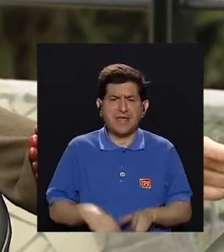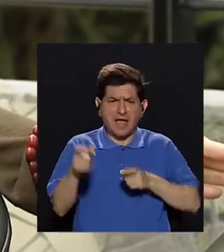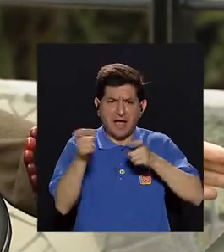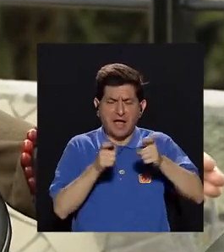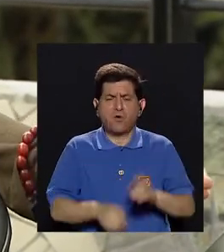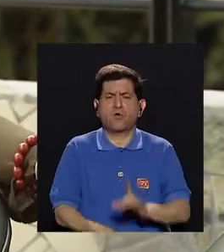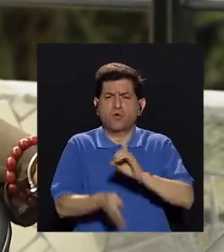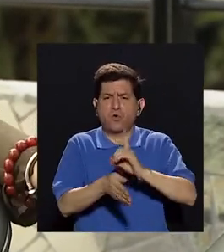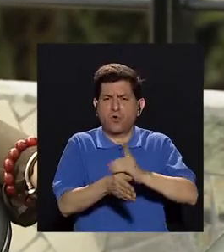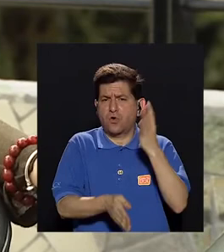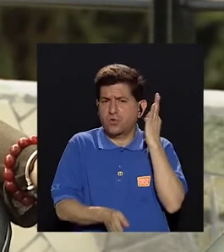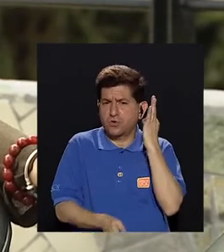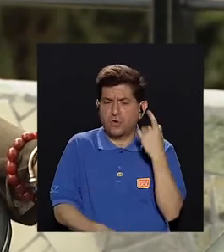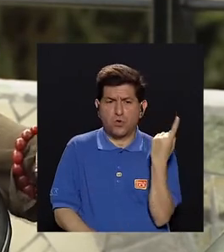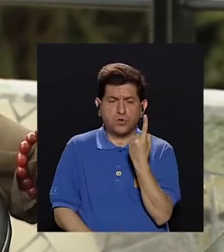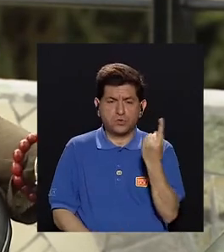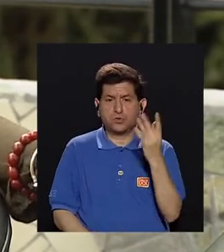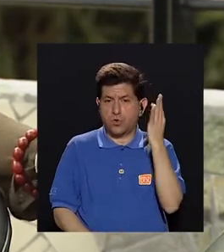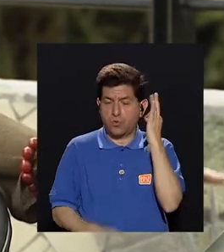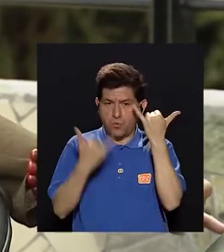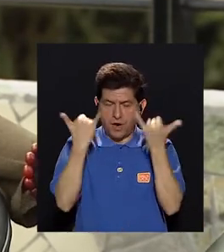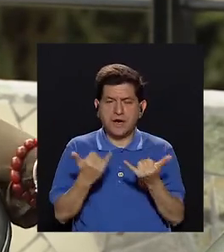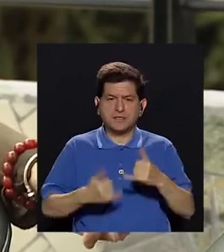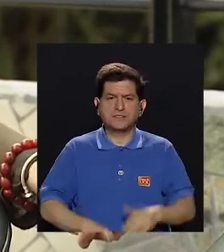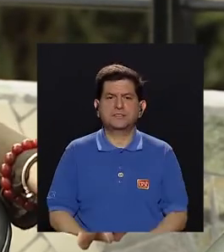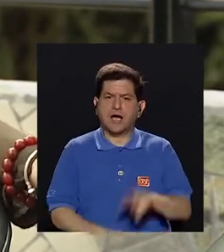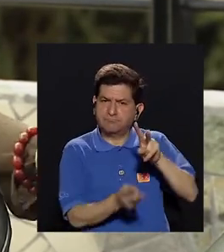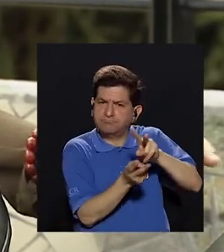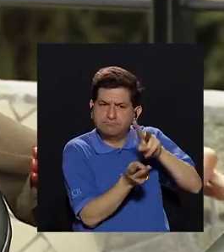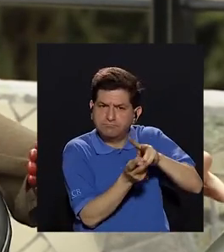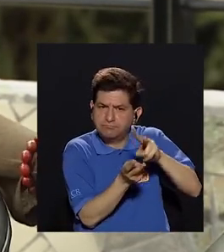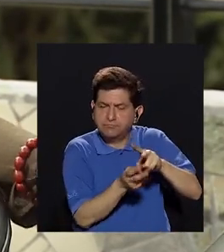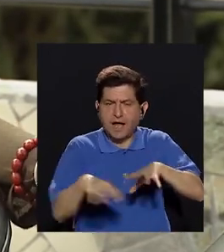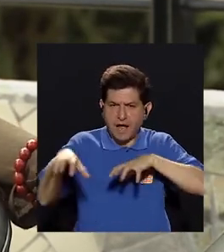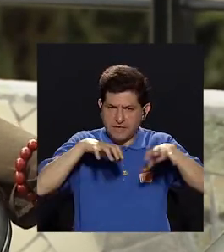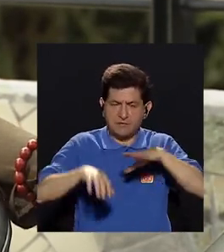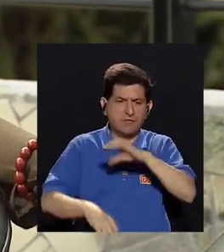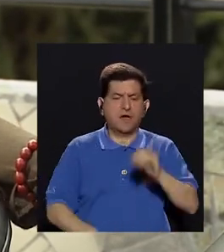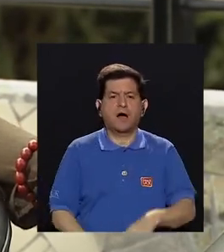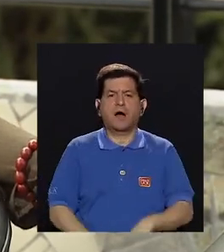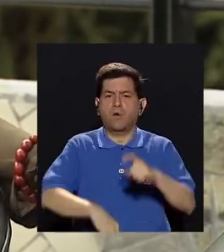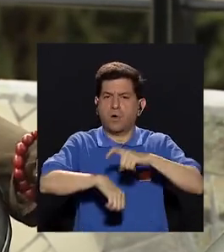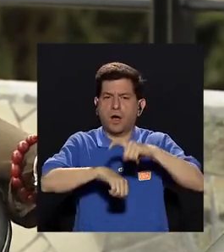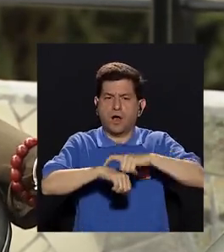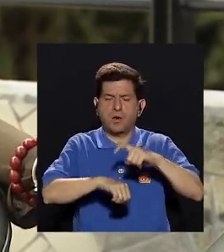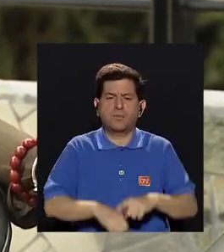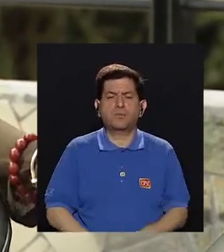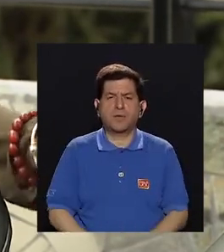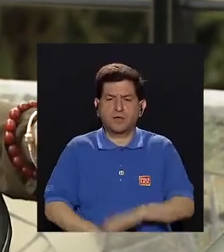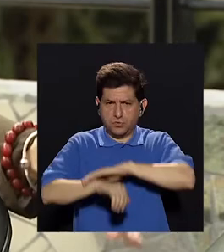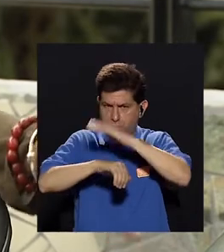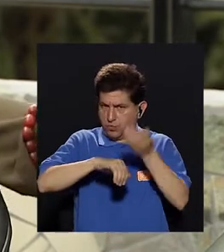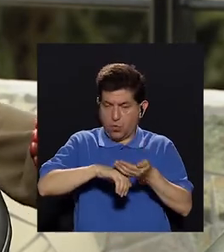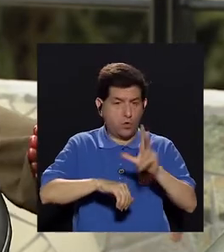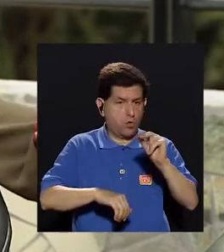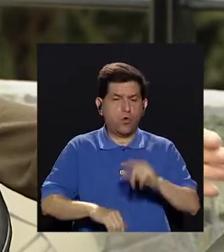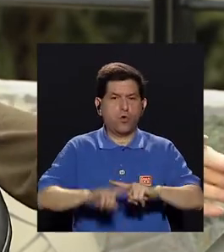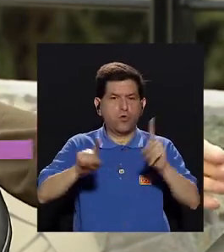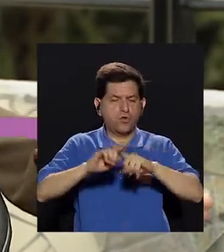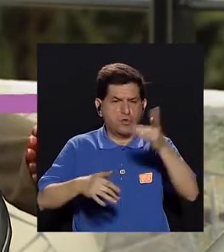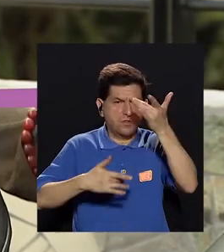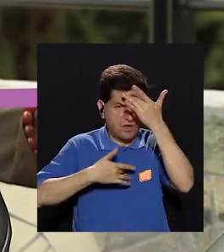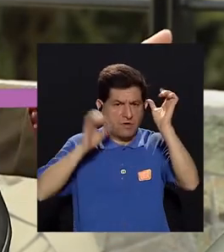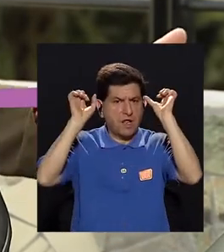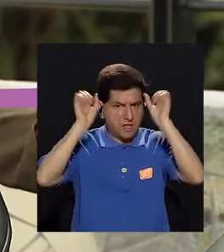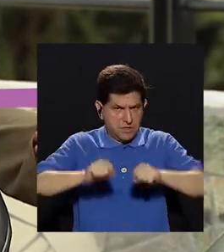control ginecológico es únicamente para las mujeres sexualmente activas y únicamente para la maternidad, porque no es así. Existen una serie de